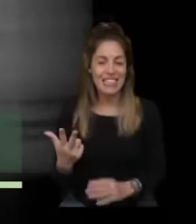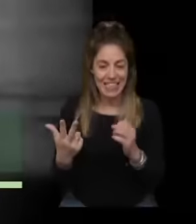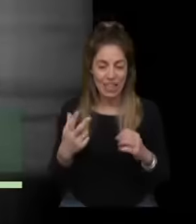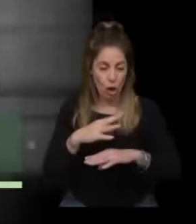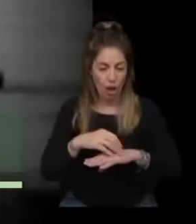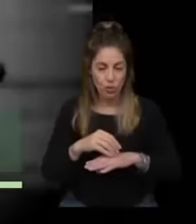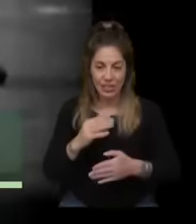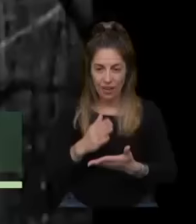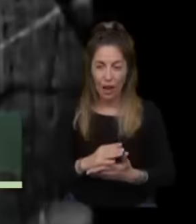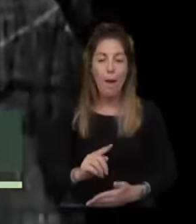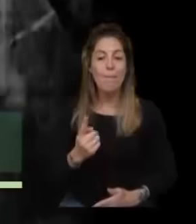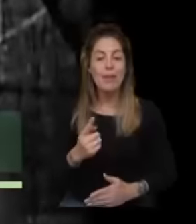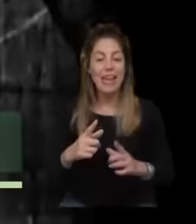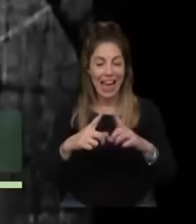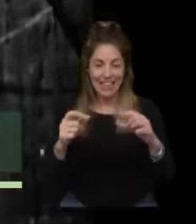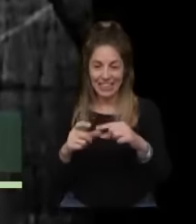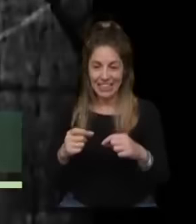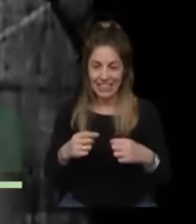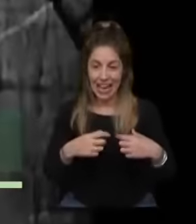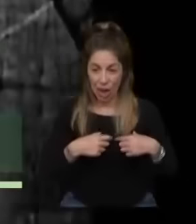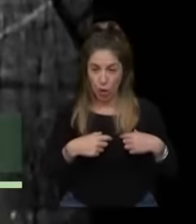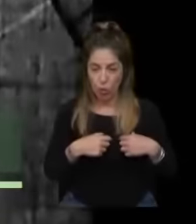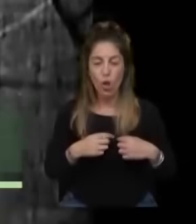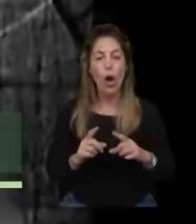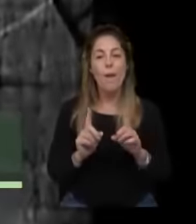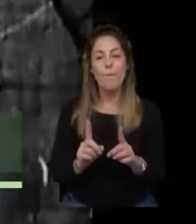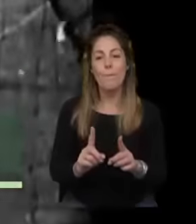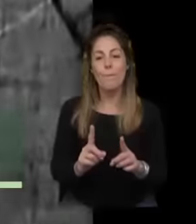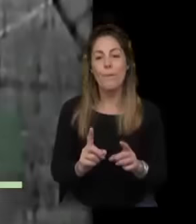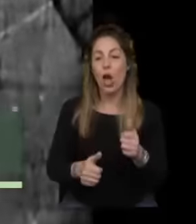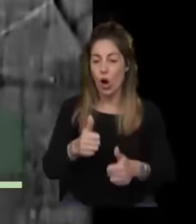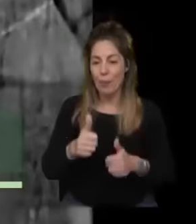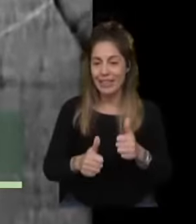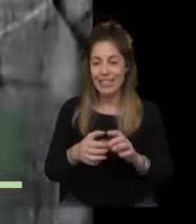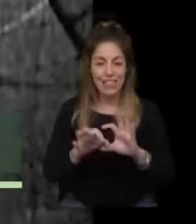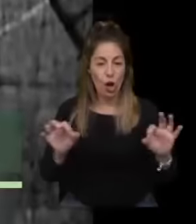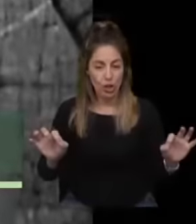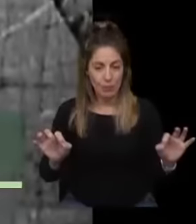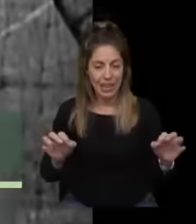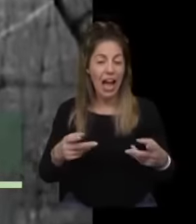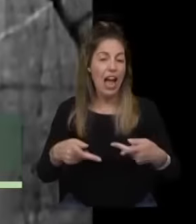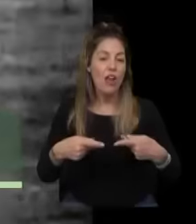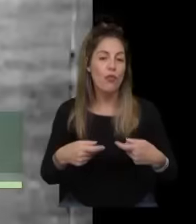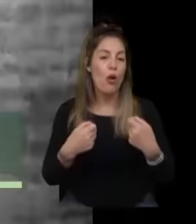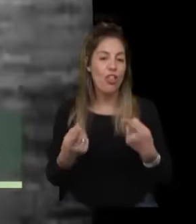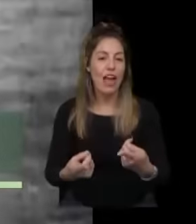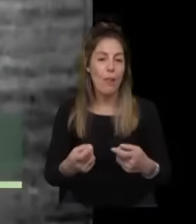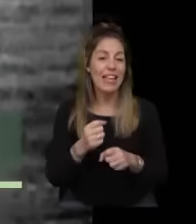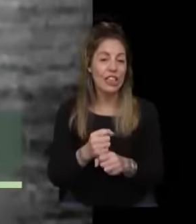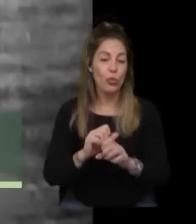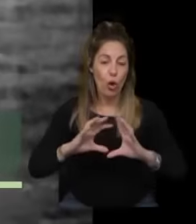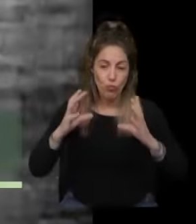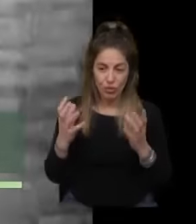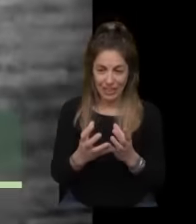la primera estrella que tenemos en nuestro escudo. Si bien se trataba de una competencia olímpica, la disciplina del fútbol otorgaba títulos mundiales.